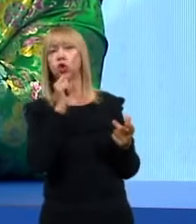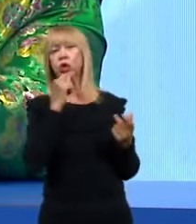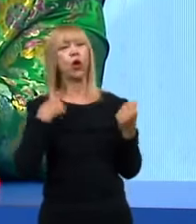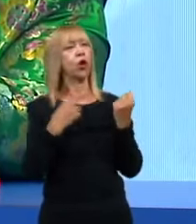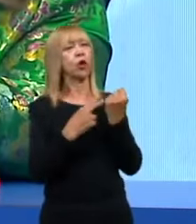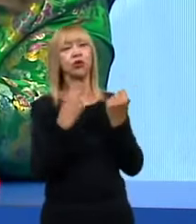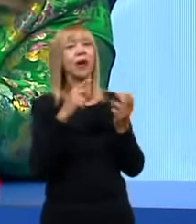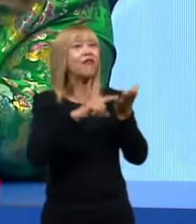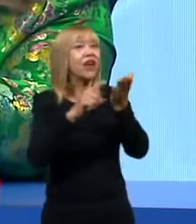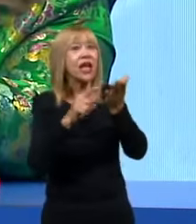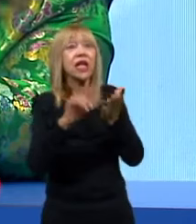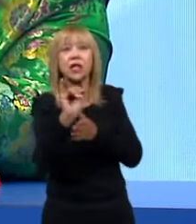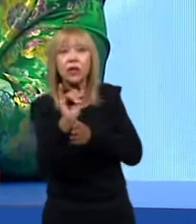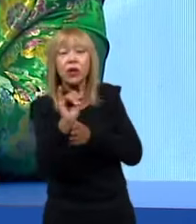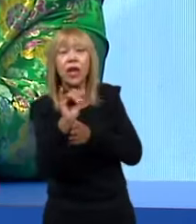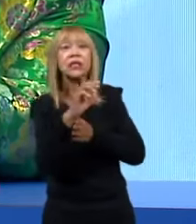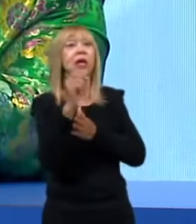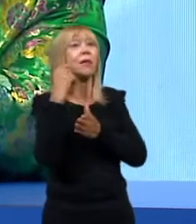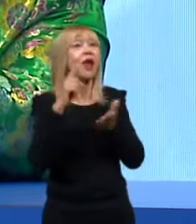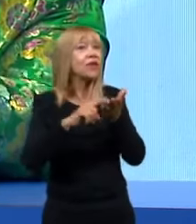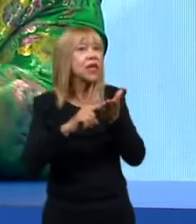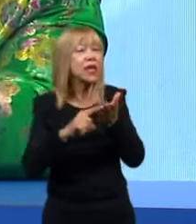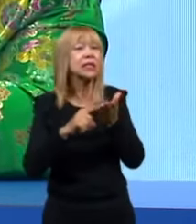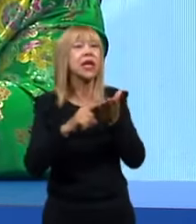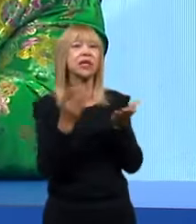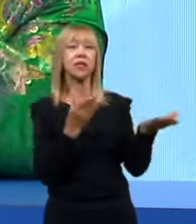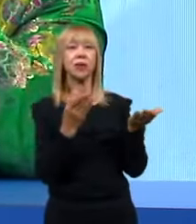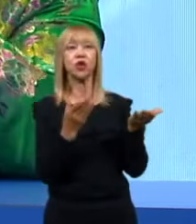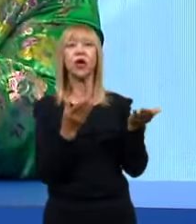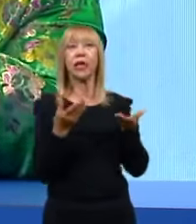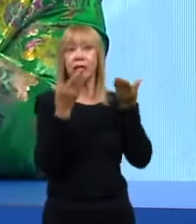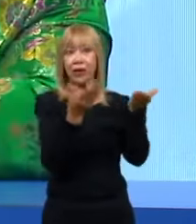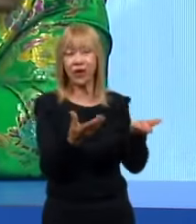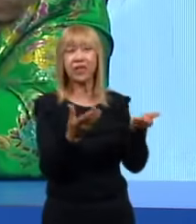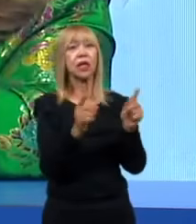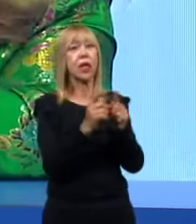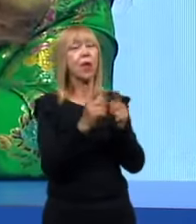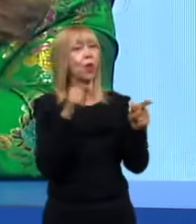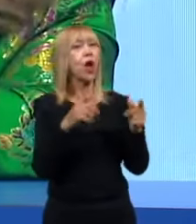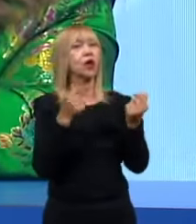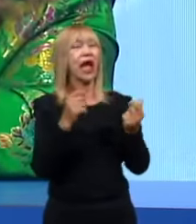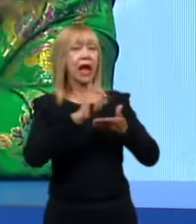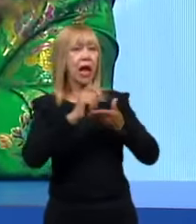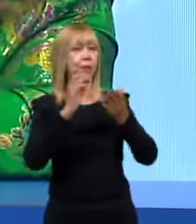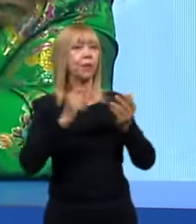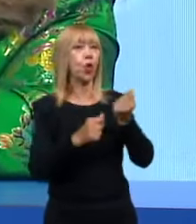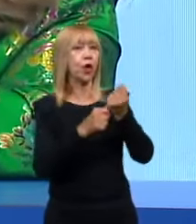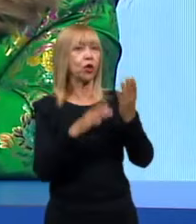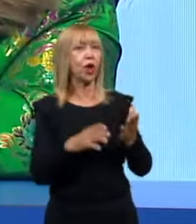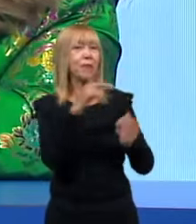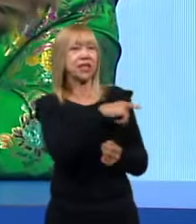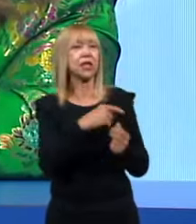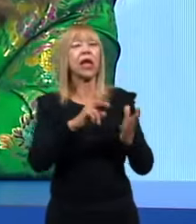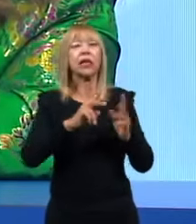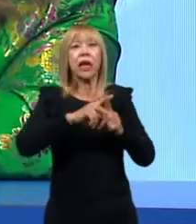recursos para fiscalizar a las aseguradoras y para fiscalizar el servicio que se da. También voy a dotar a la procuradora del paciente de las